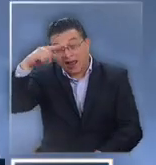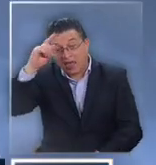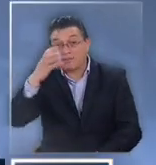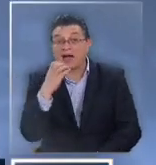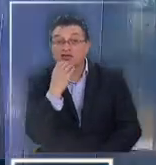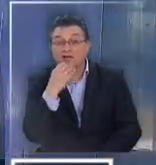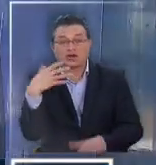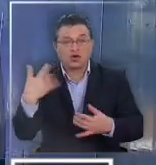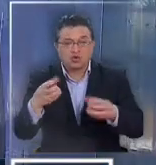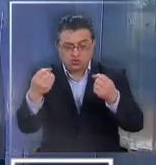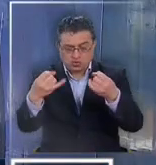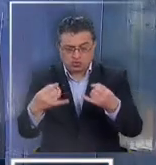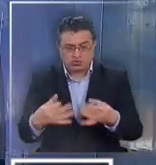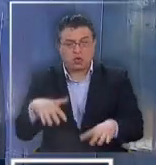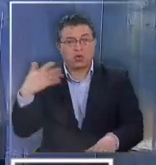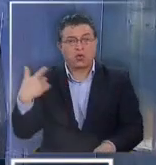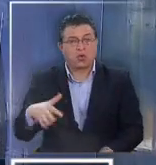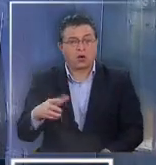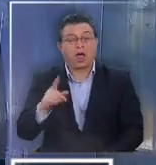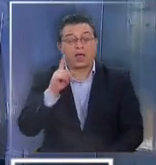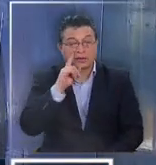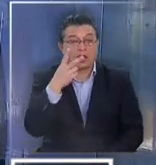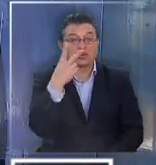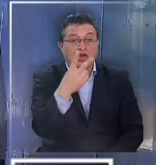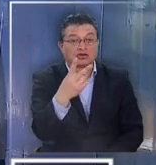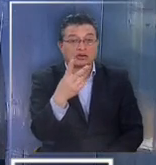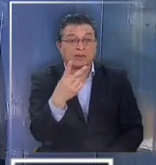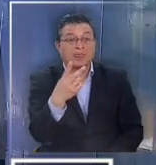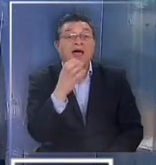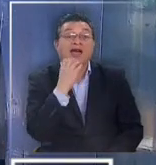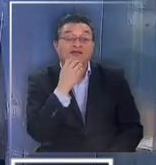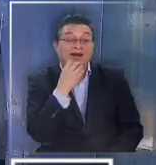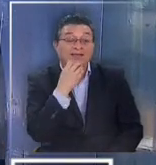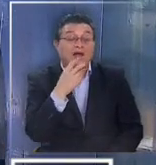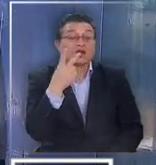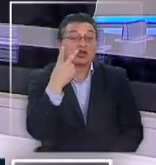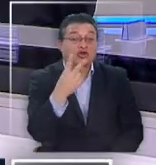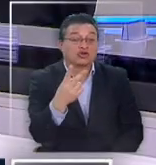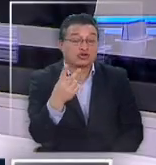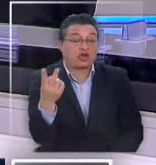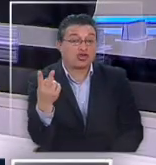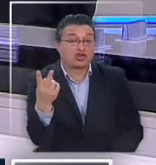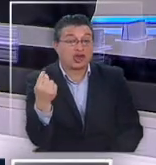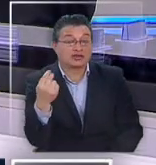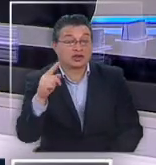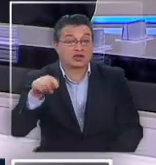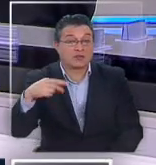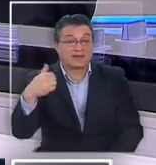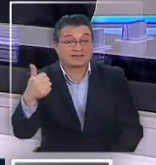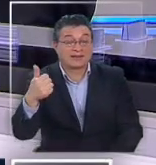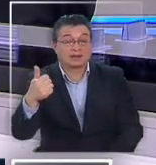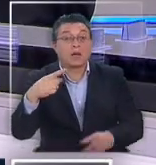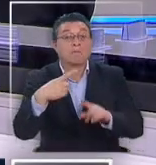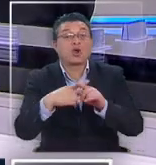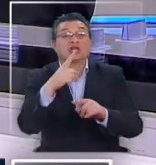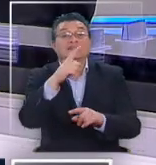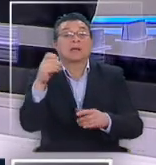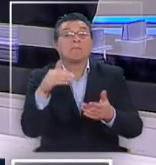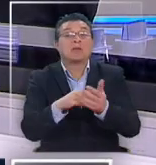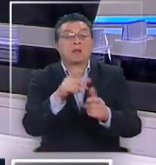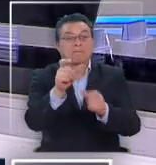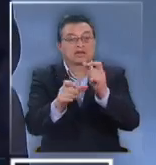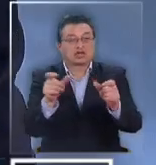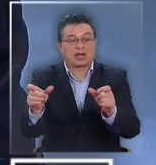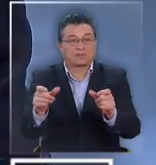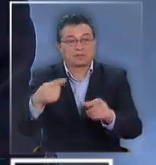cifras bien tremendas tiene 212 que antofagasta 212,6 activos por cada 100.000 habitantes